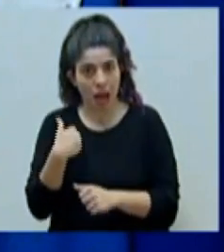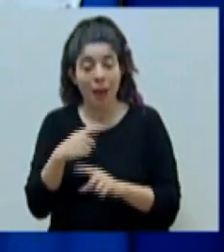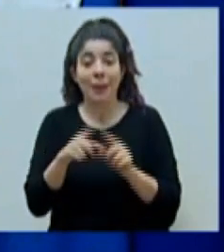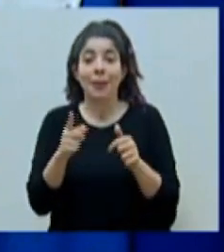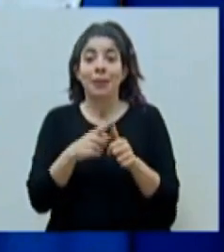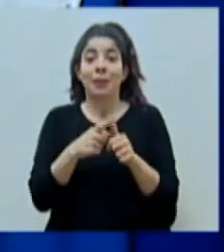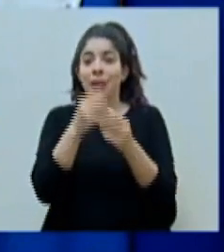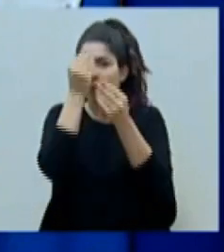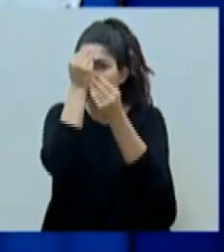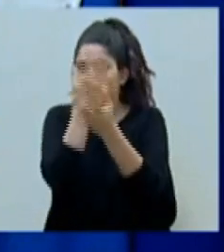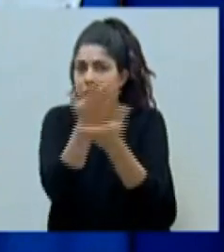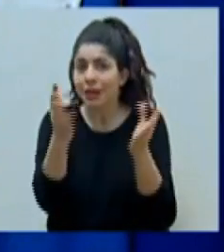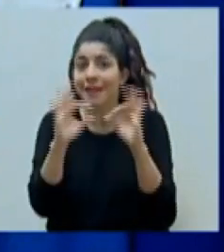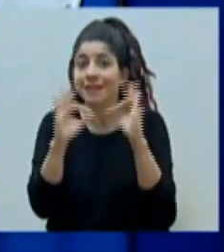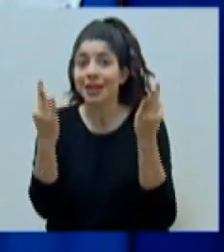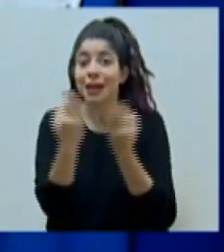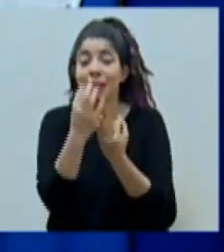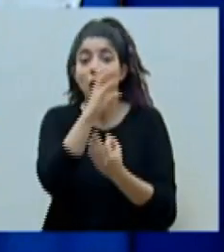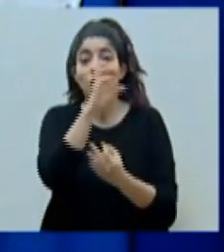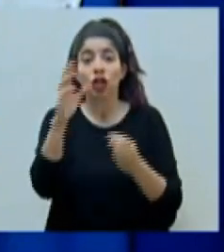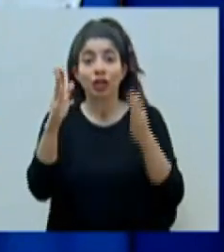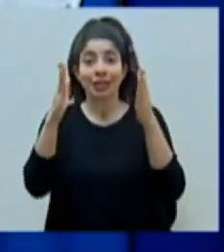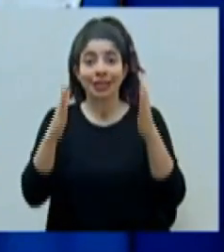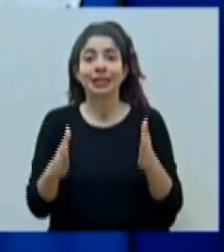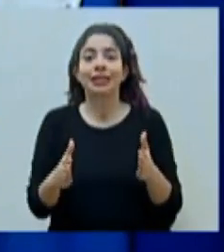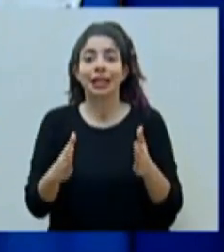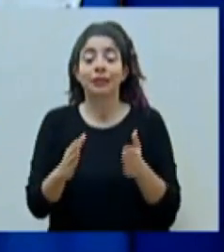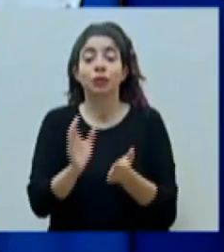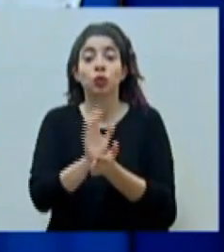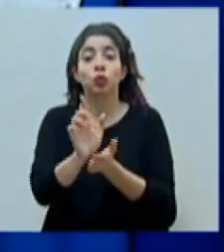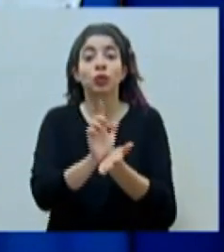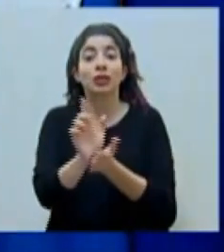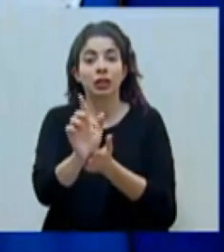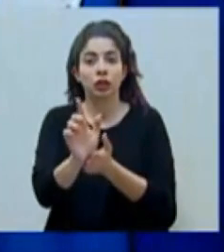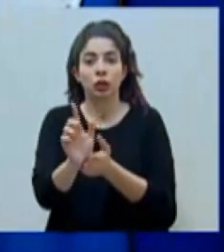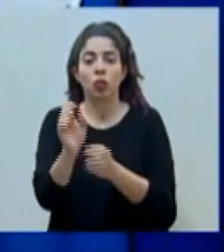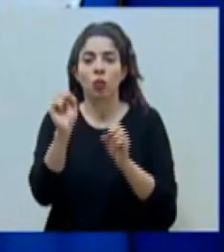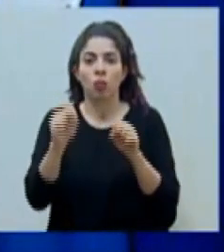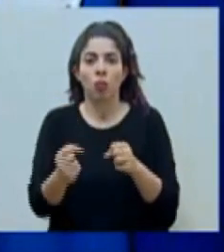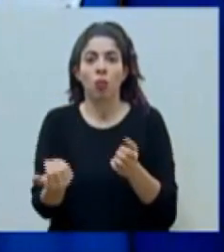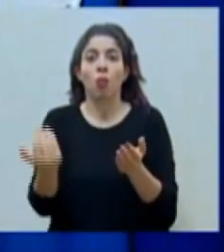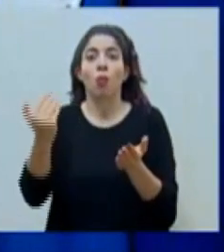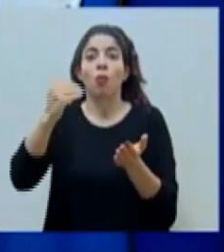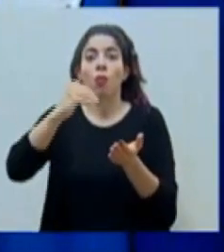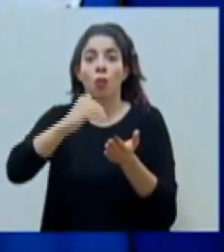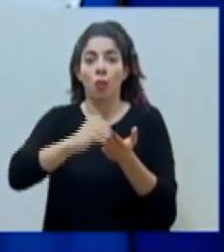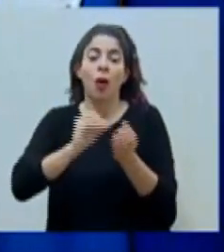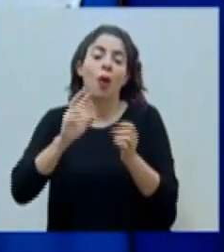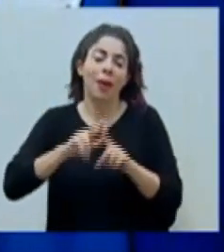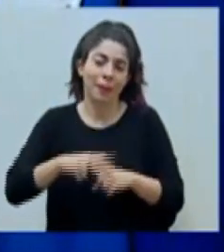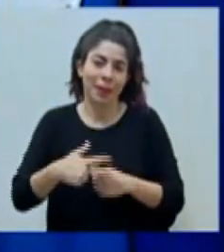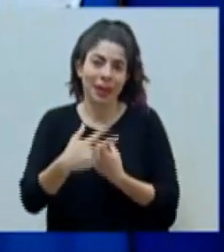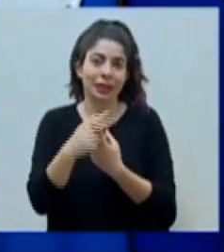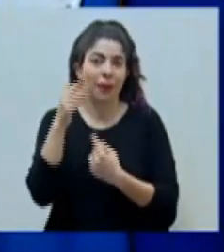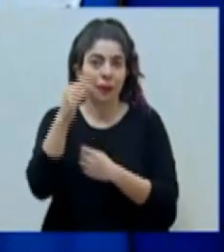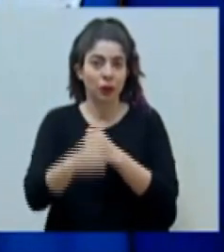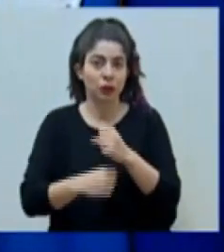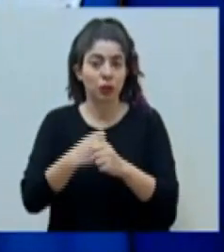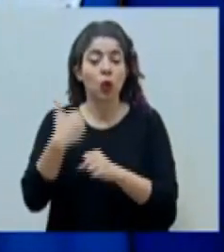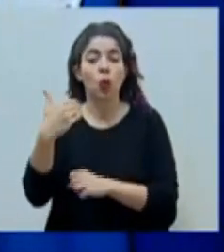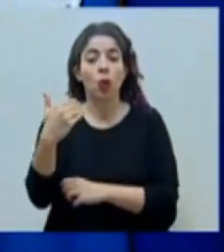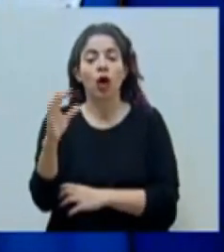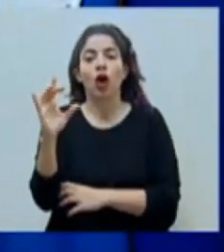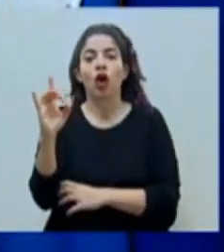decirle a las familias costarricenses que el curso lectivo se reanudará o empezará el próximo año, el 8